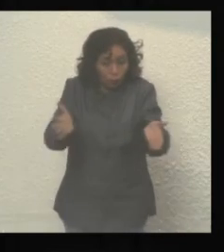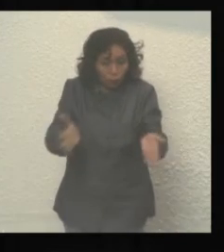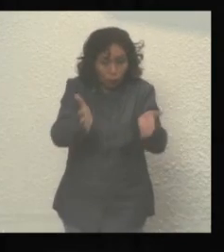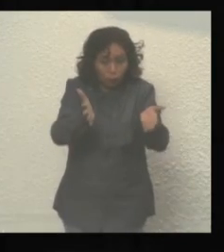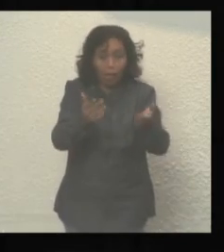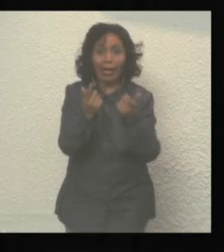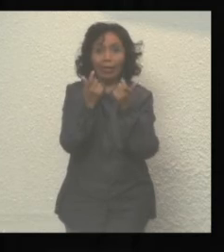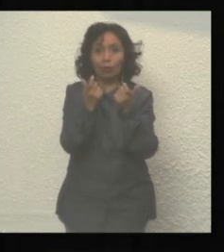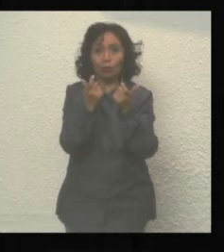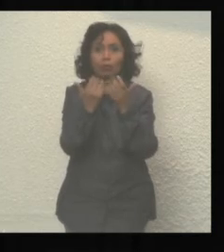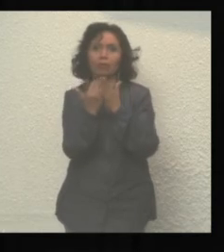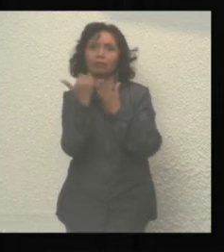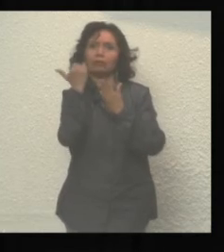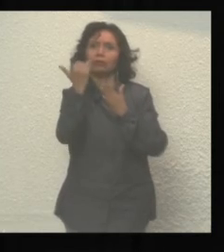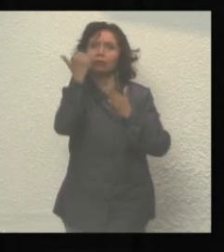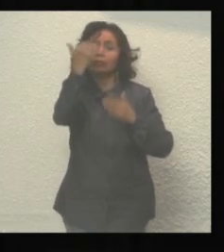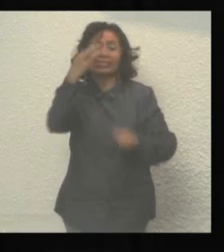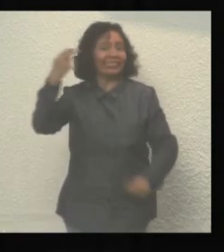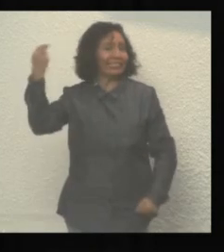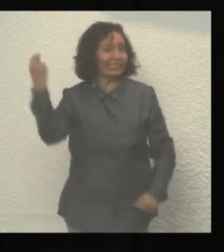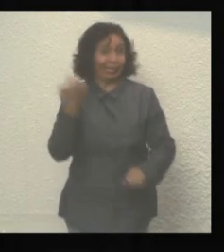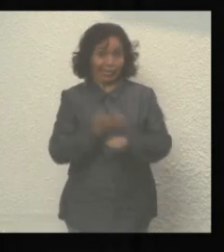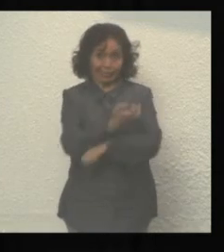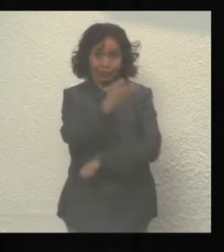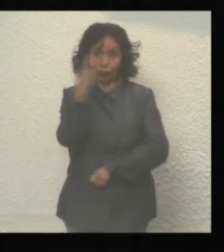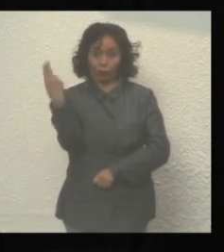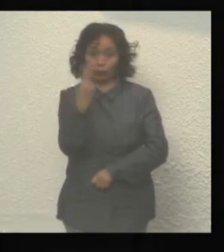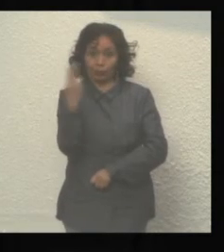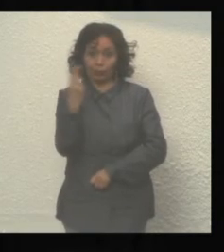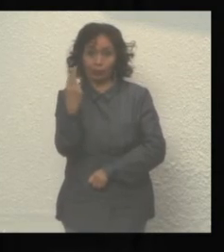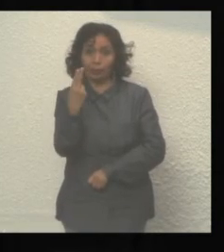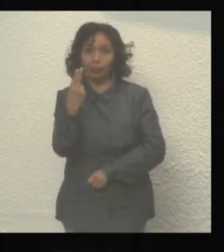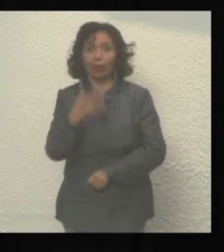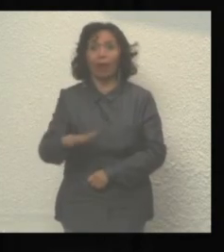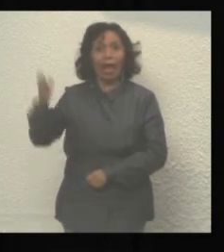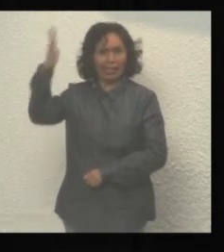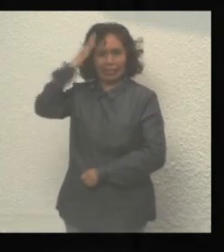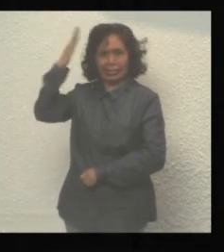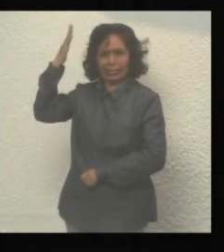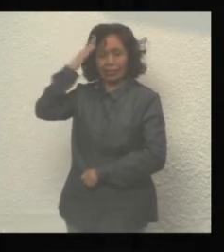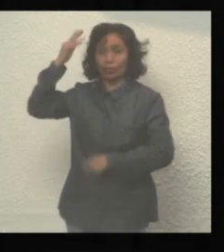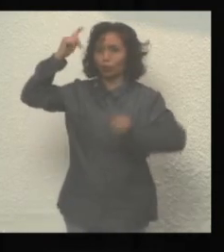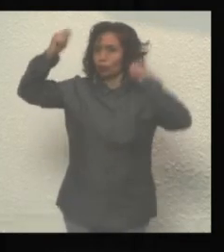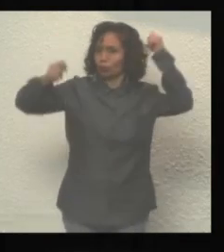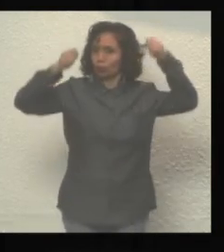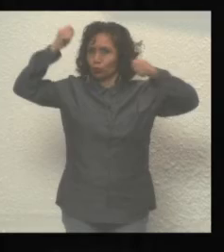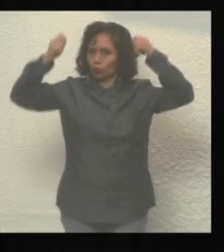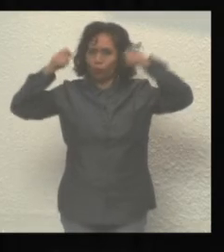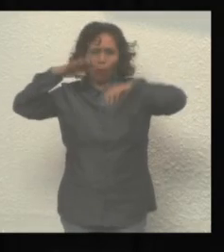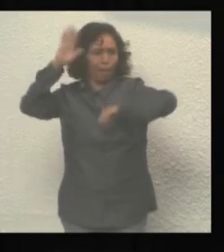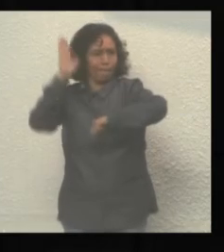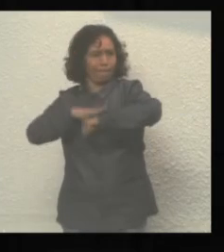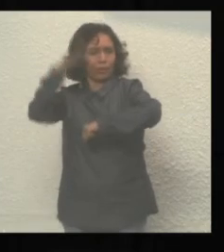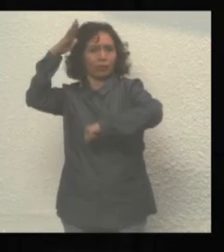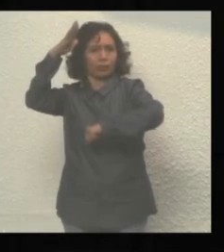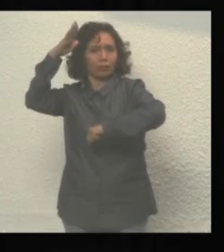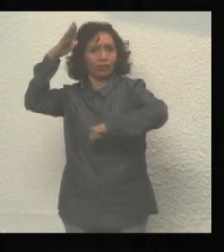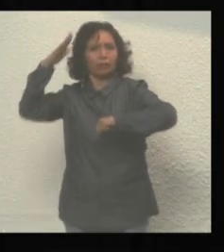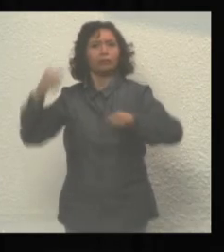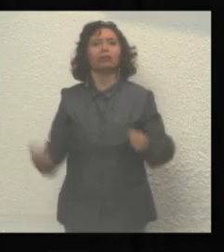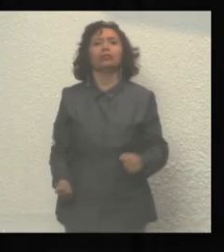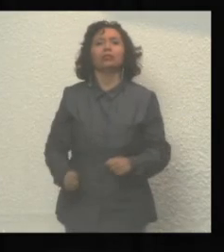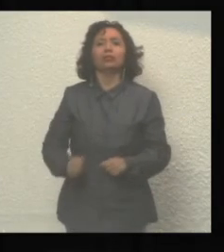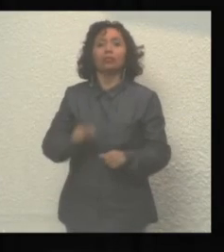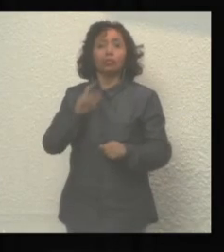dinamismo económico que nuestro Estado necesita, para afianzar nuestro liderazgo turístico y para consolidar más